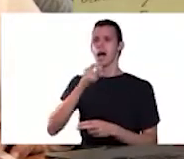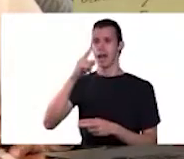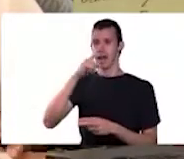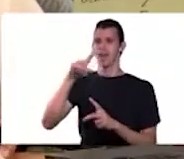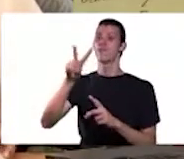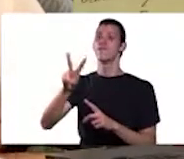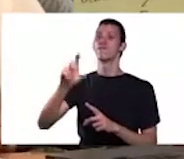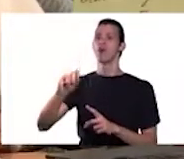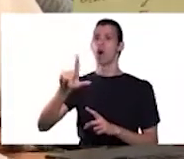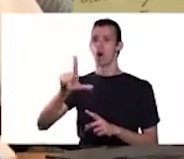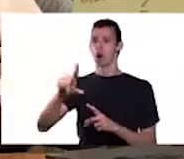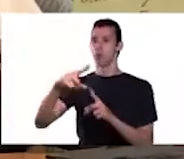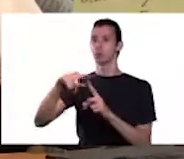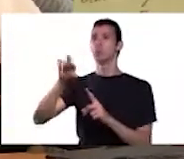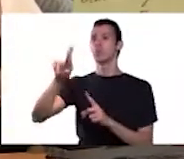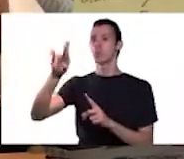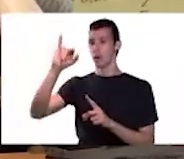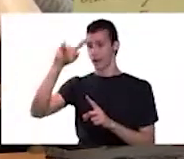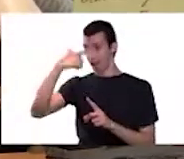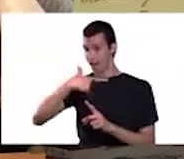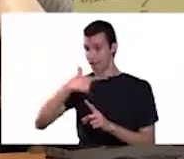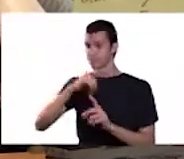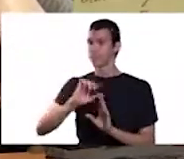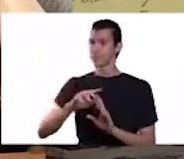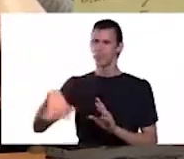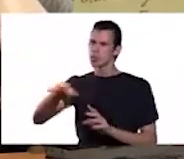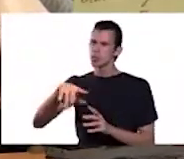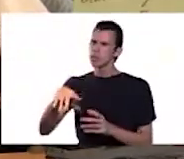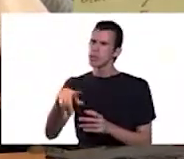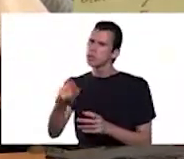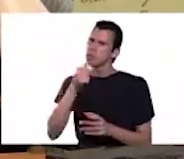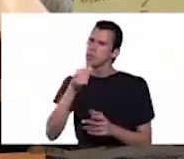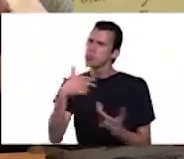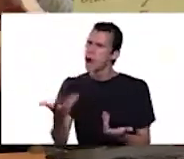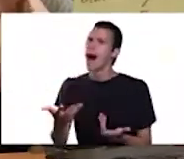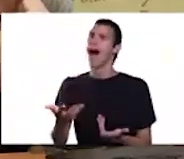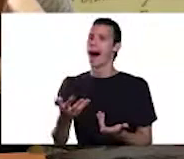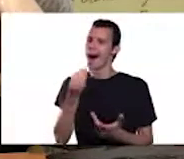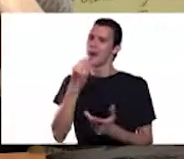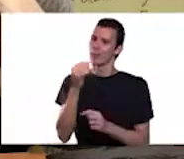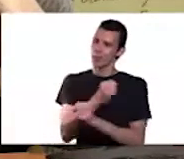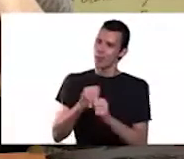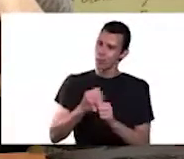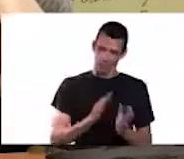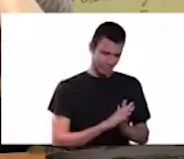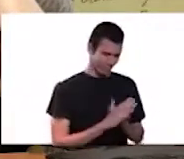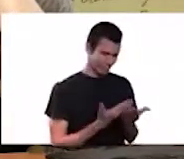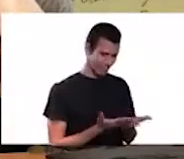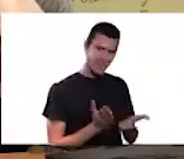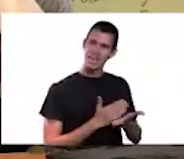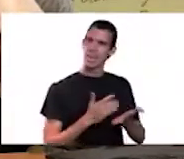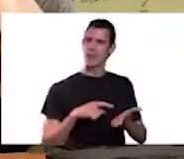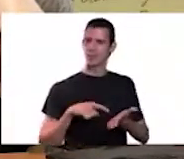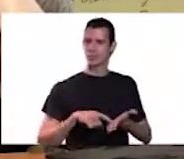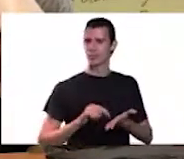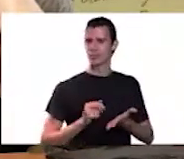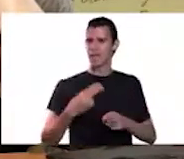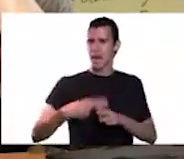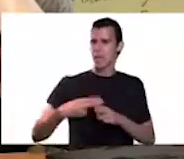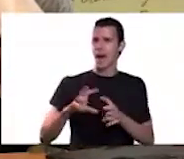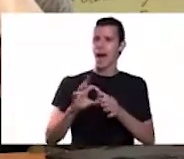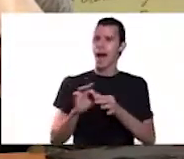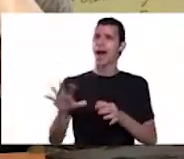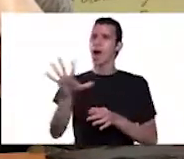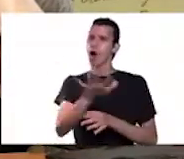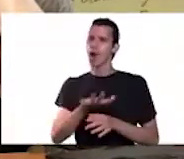estudiantes? En el libro de texto, su libro de texto, es Geografía 4, como lo ven ustedes ahí, la unidad 1 y 2